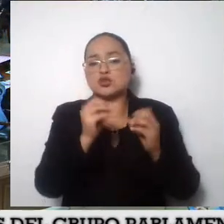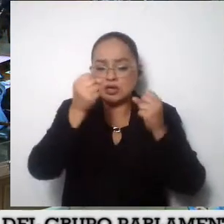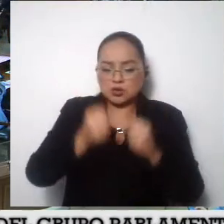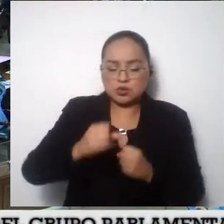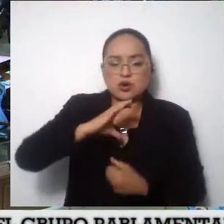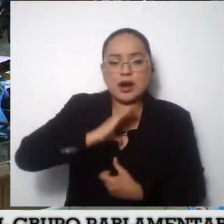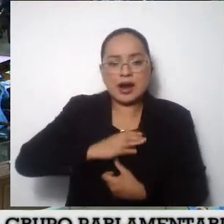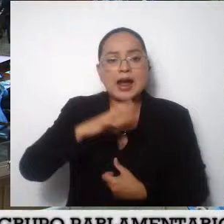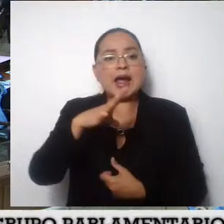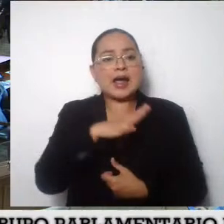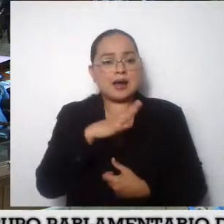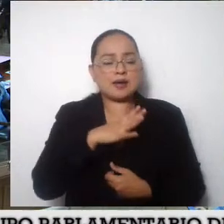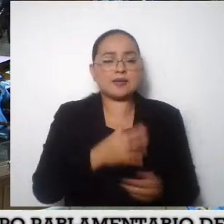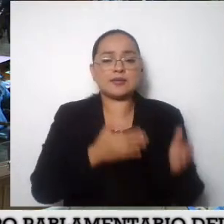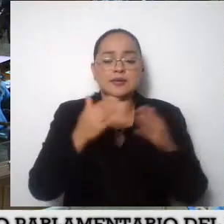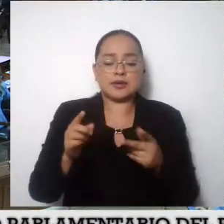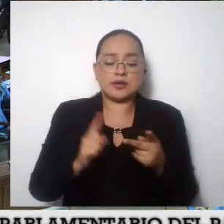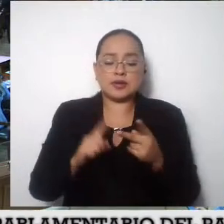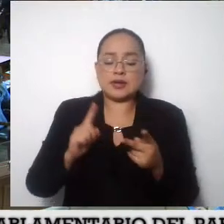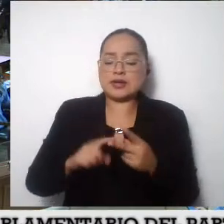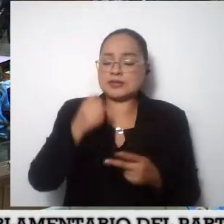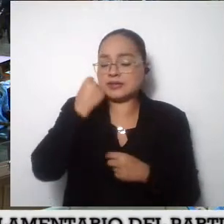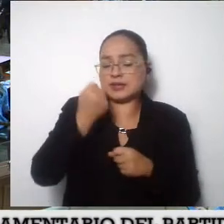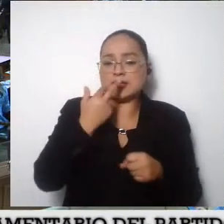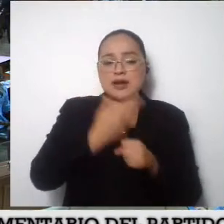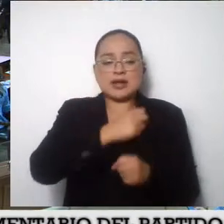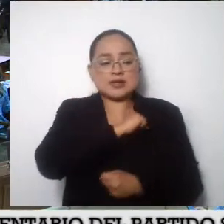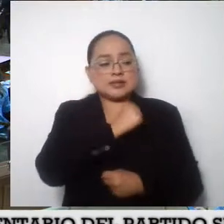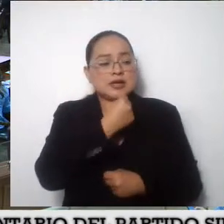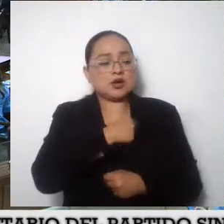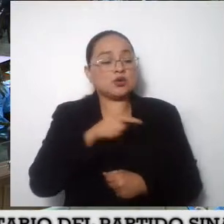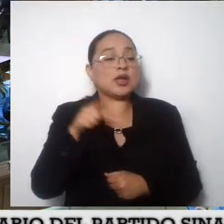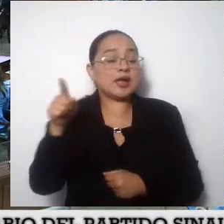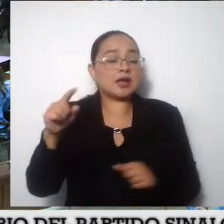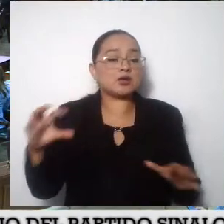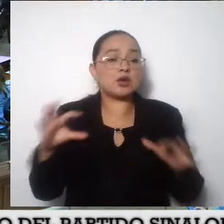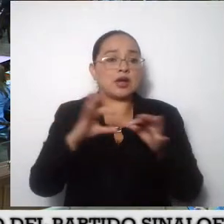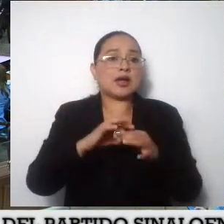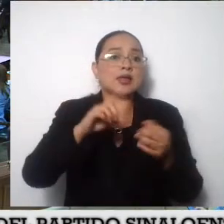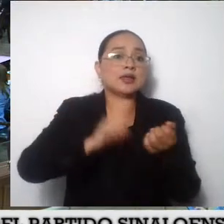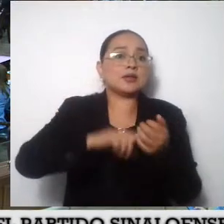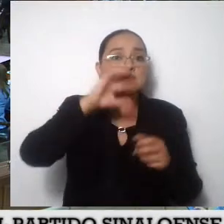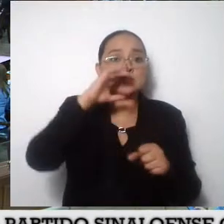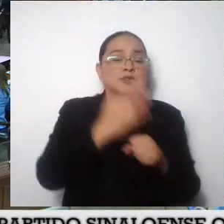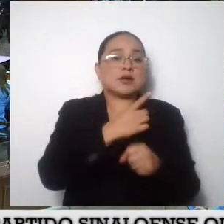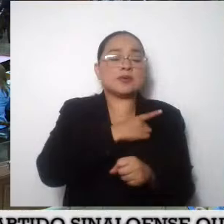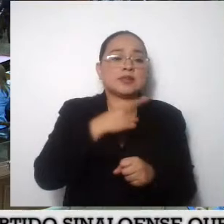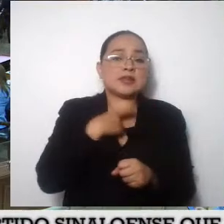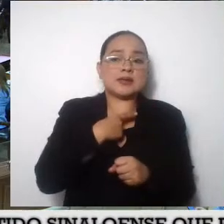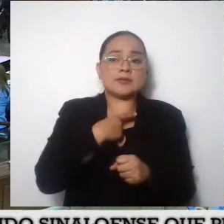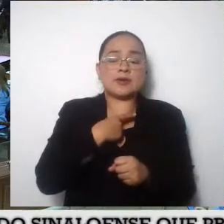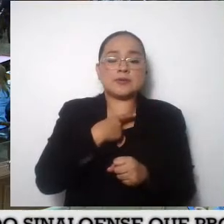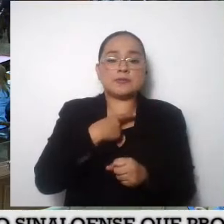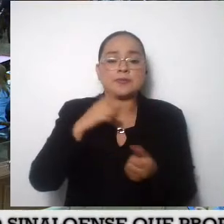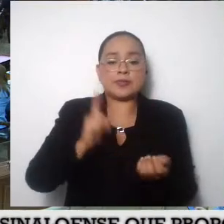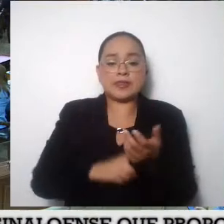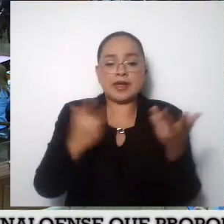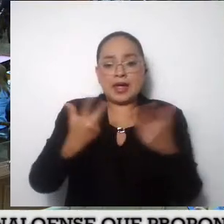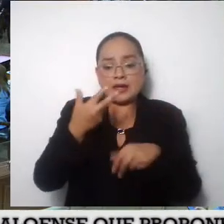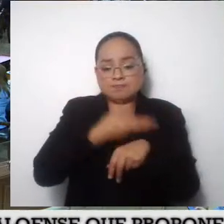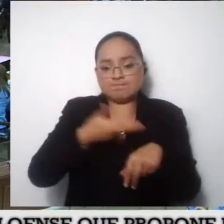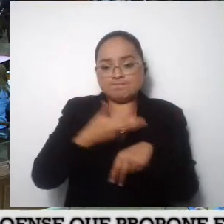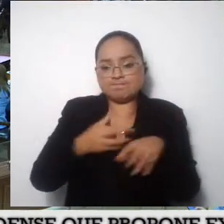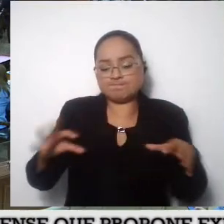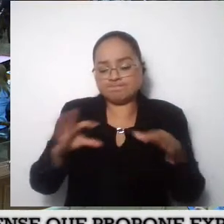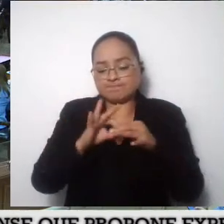Artículo segundo. La Secretaría de Salud, en el ámbito de su competencia, será la autoridad encargada de la instrumentación de la presente ley,